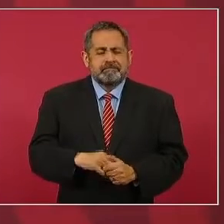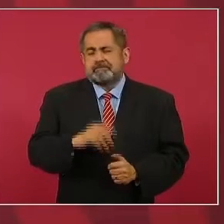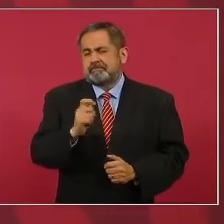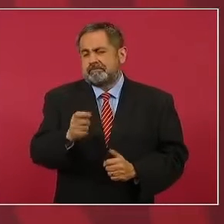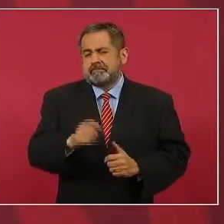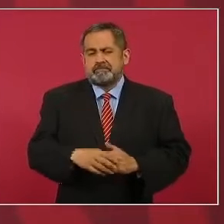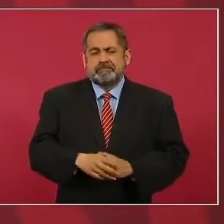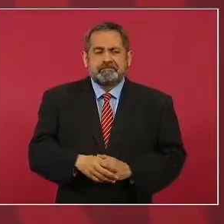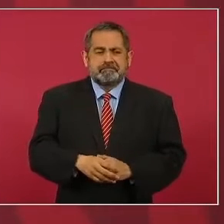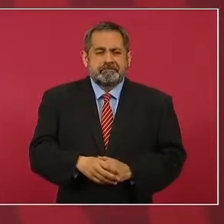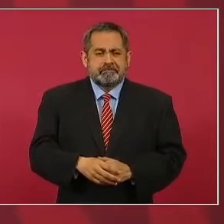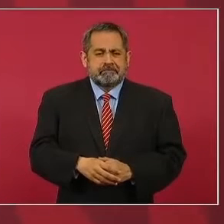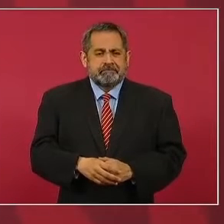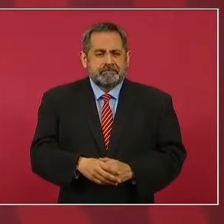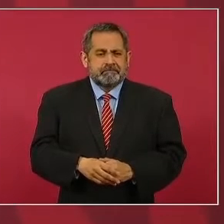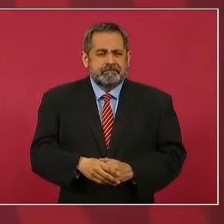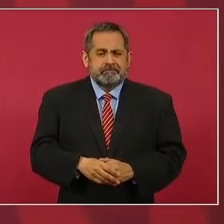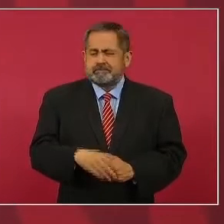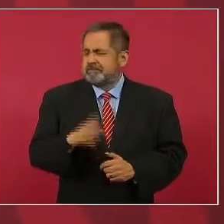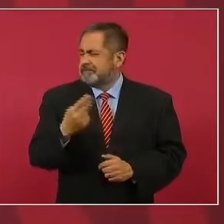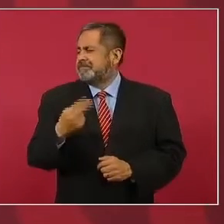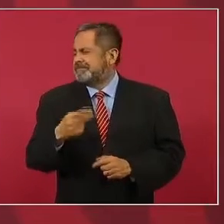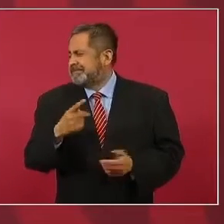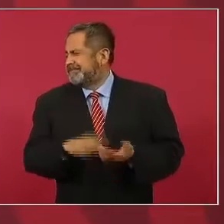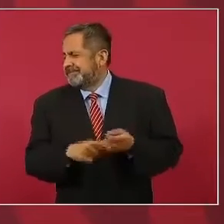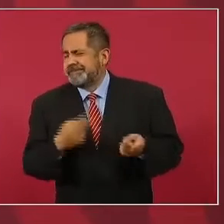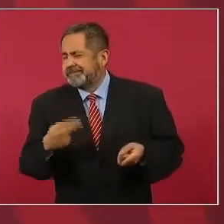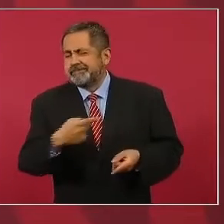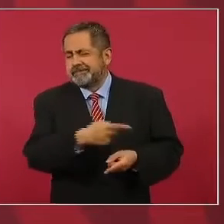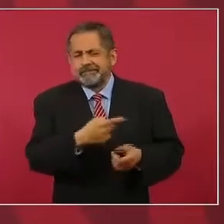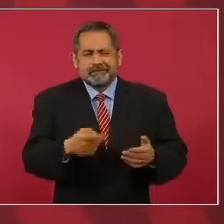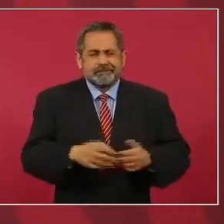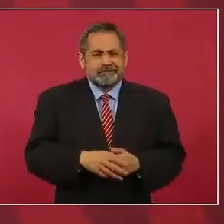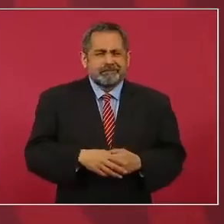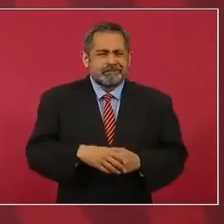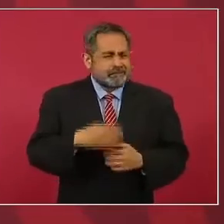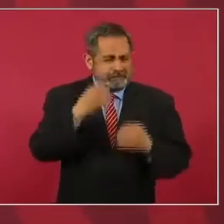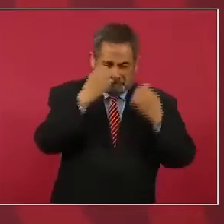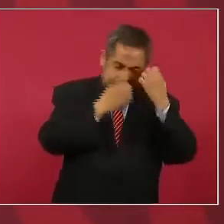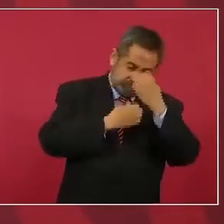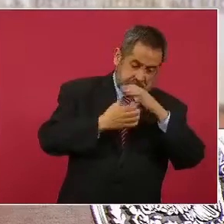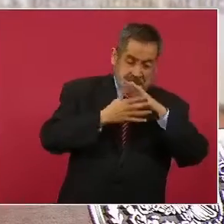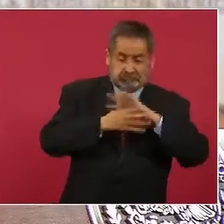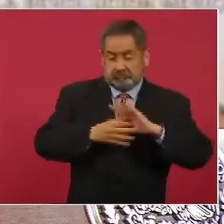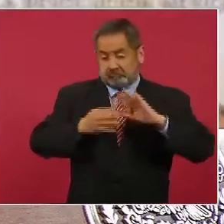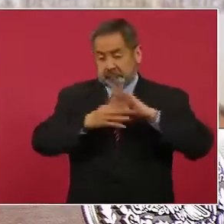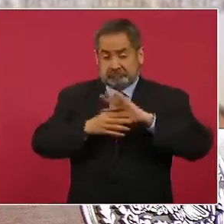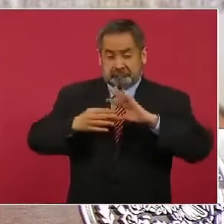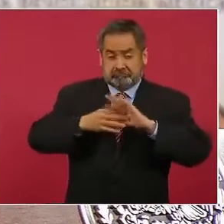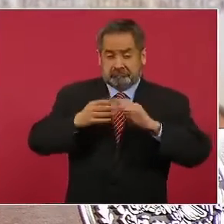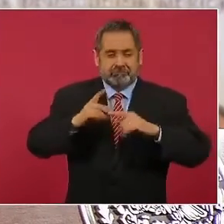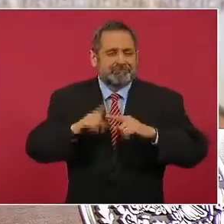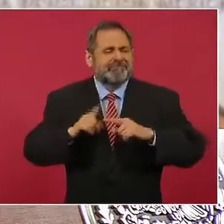de, ¿cómo se llama este analista